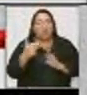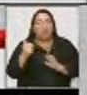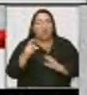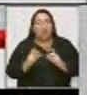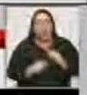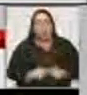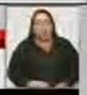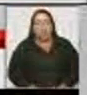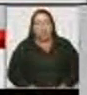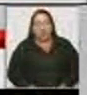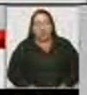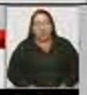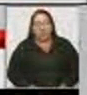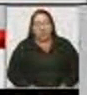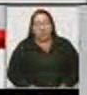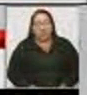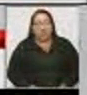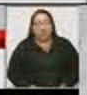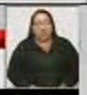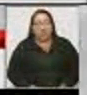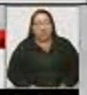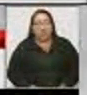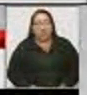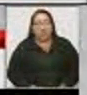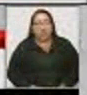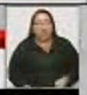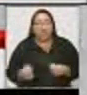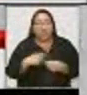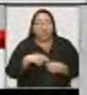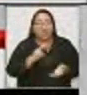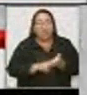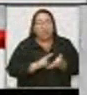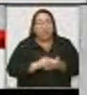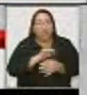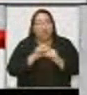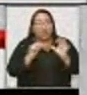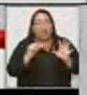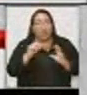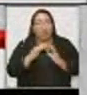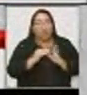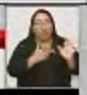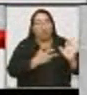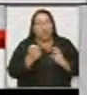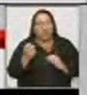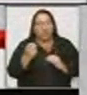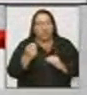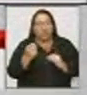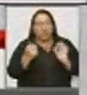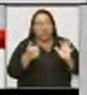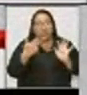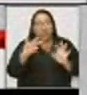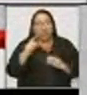17.803.686 personas se encontraban afiliadas al Seguro Integral de Salud. De ese total,